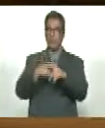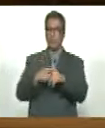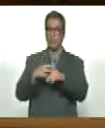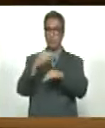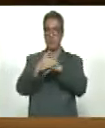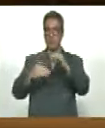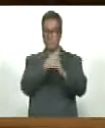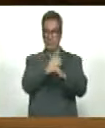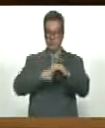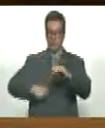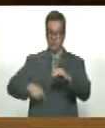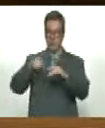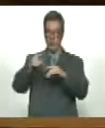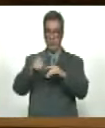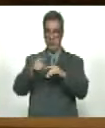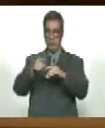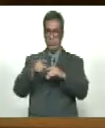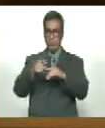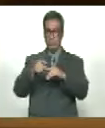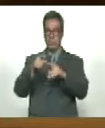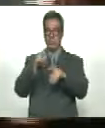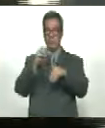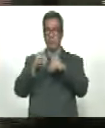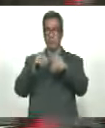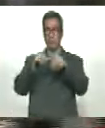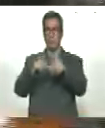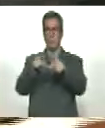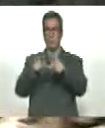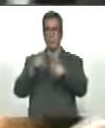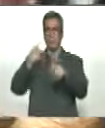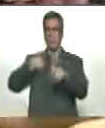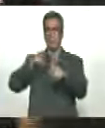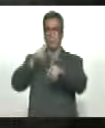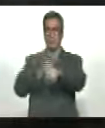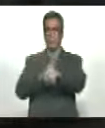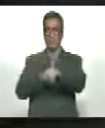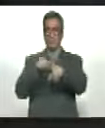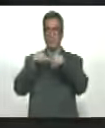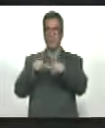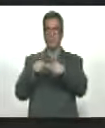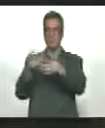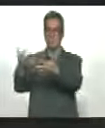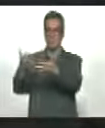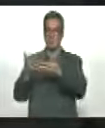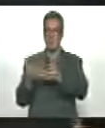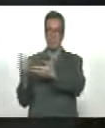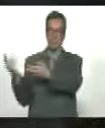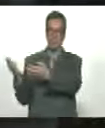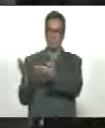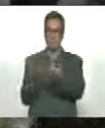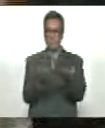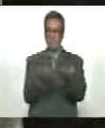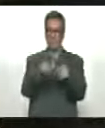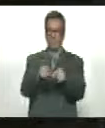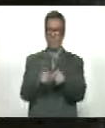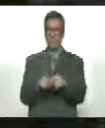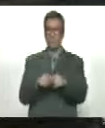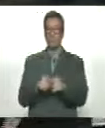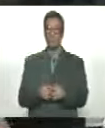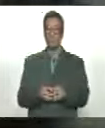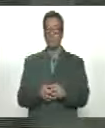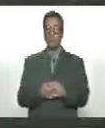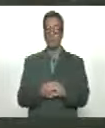la vicepresidenta ejecutiva en el sitio en el que se encuentra en estos momentos y las traiga a este hemiciclo de